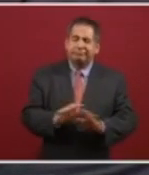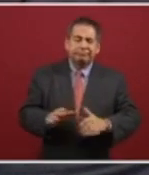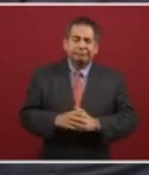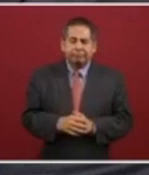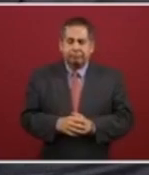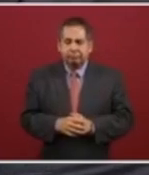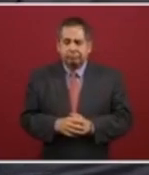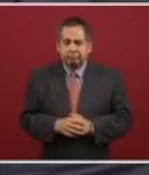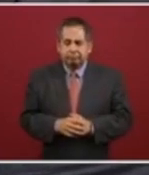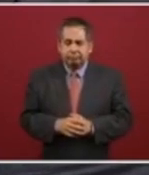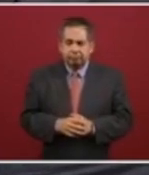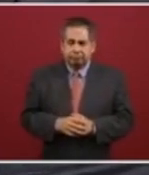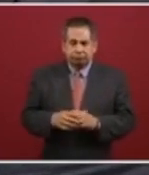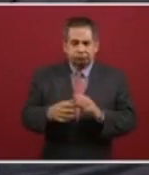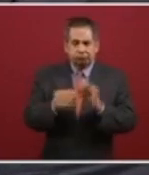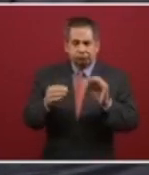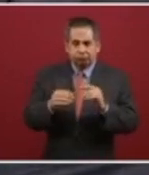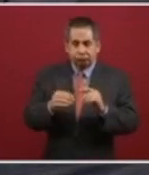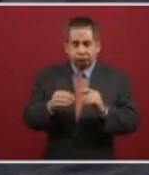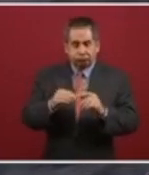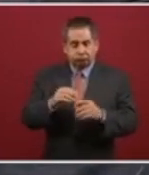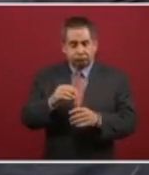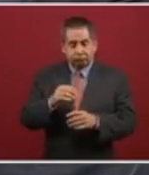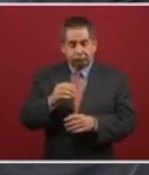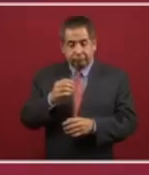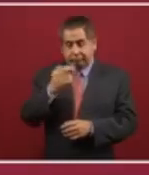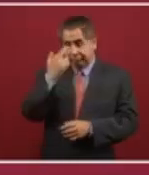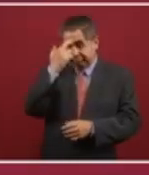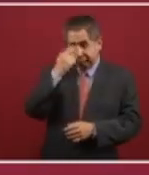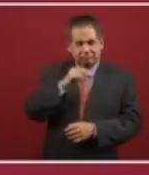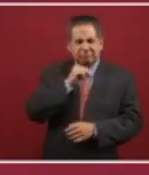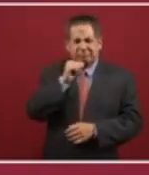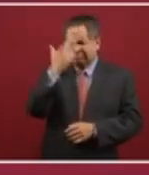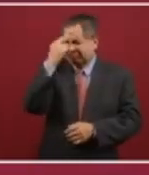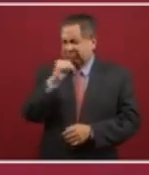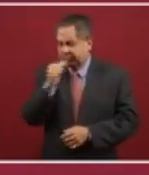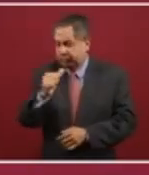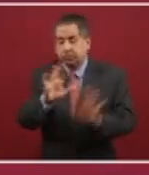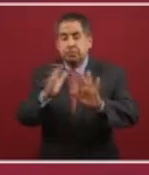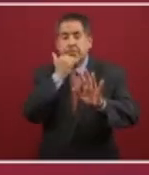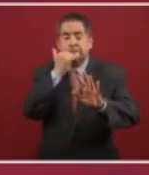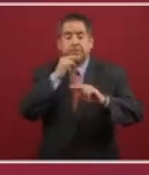nada por la razón, digo todo por la razón y el derecho.